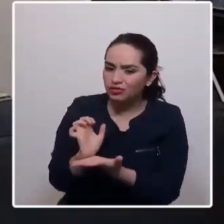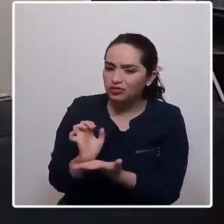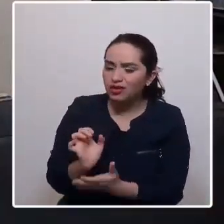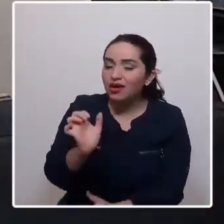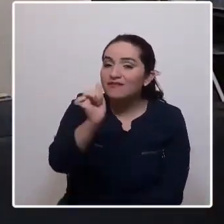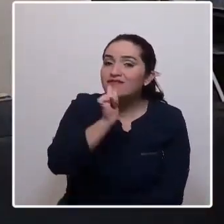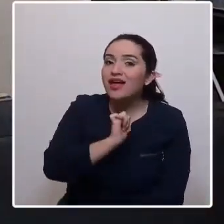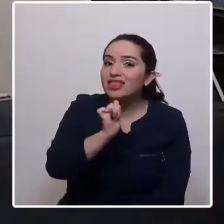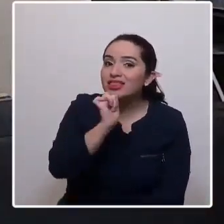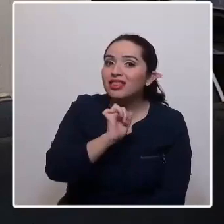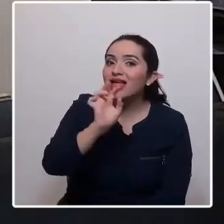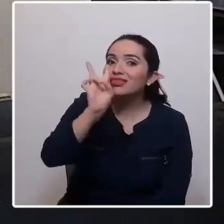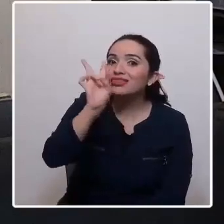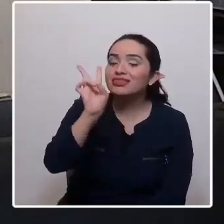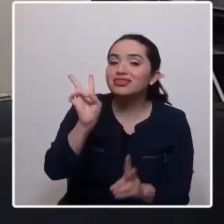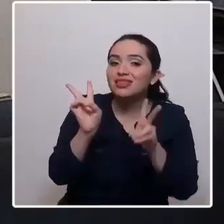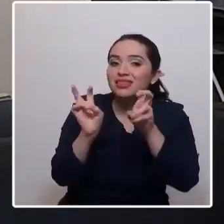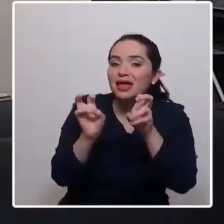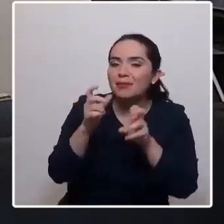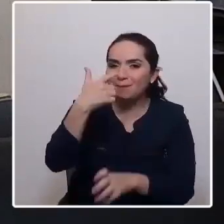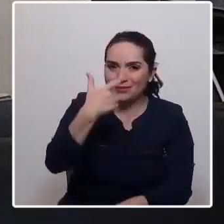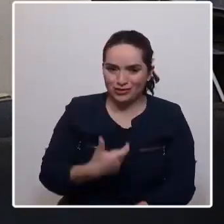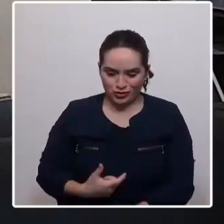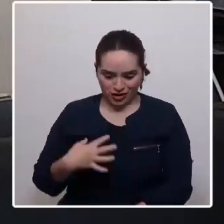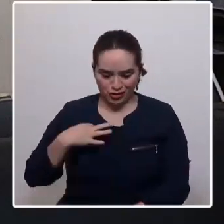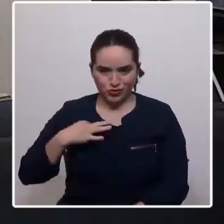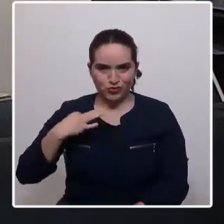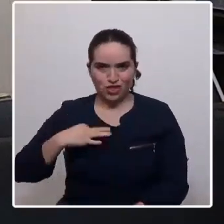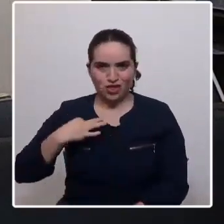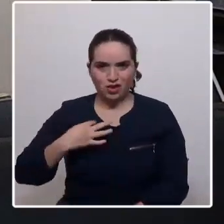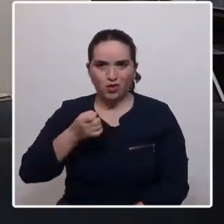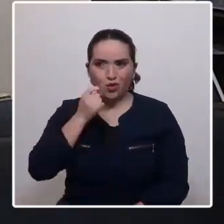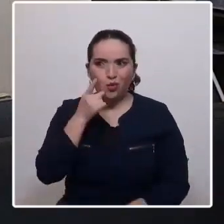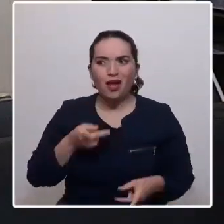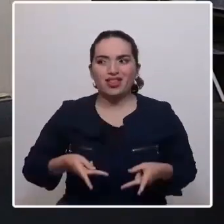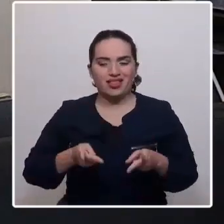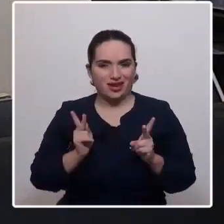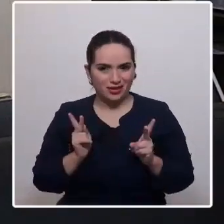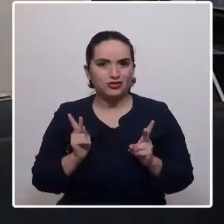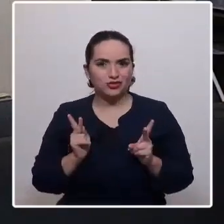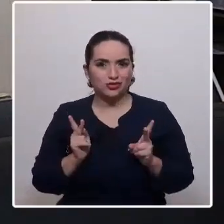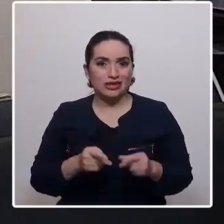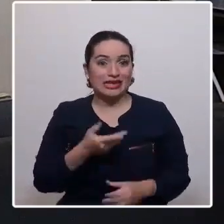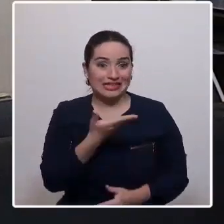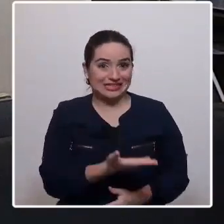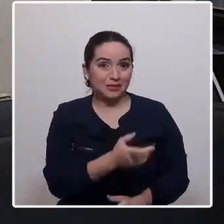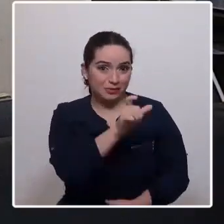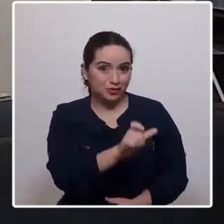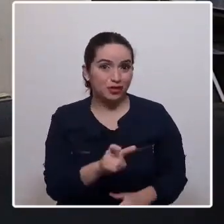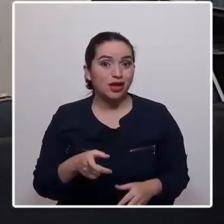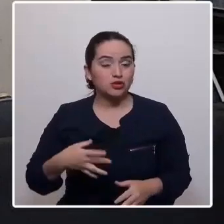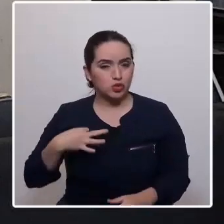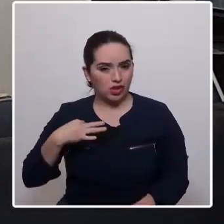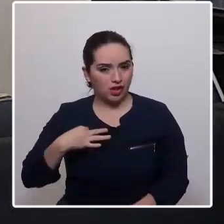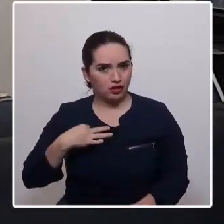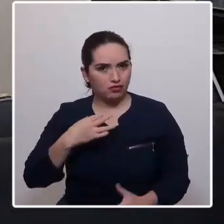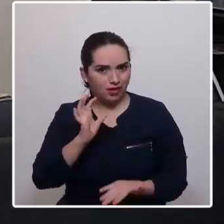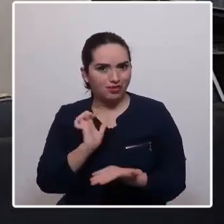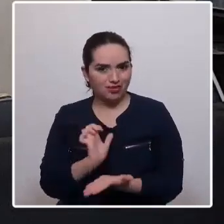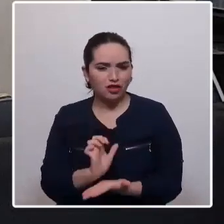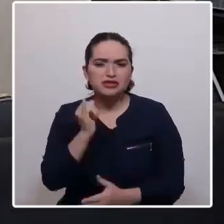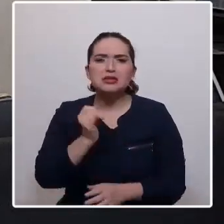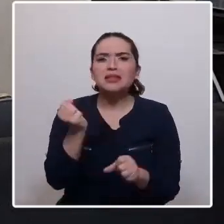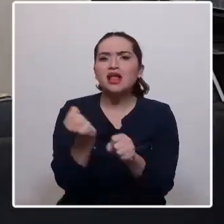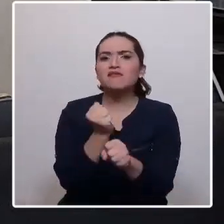vista del usuario, del ciudadano, de la persona, cuáles son los derechos que acometen a ese ciudadano frente al Estado. Y siempre trabajamos sobre la